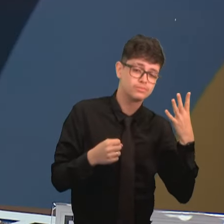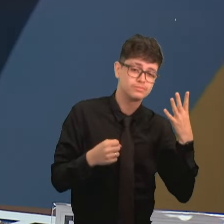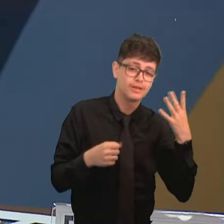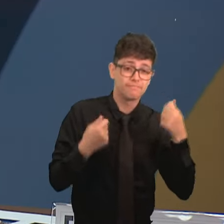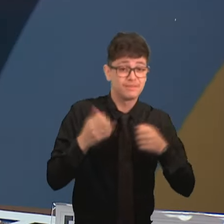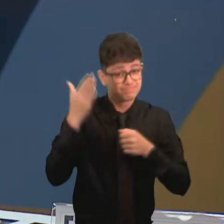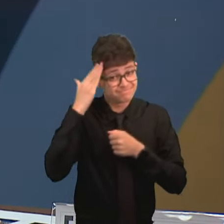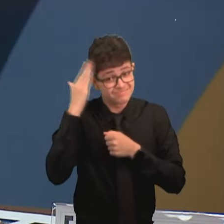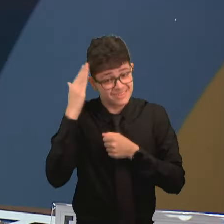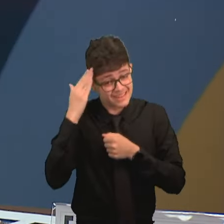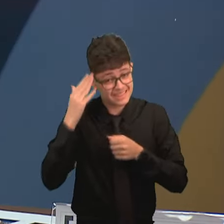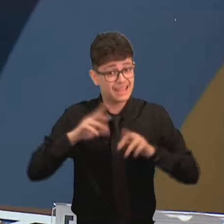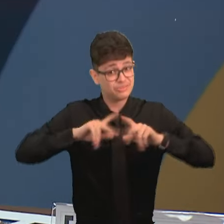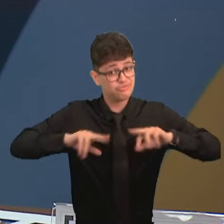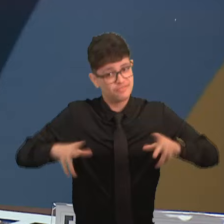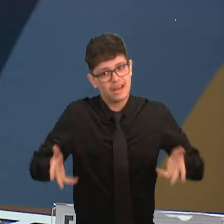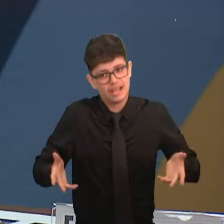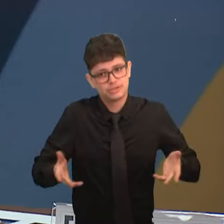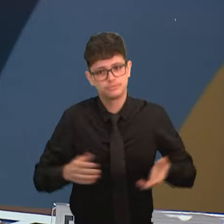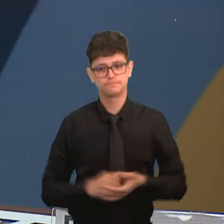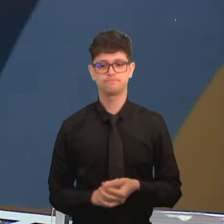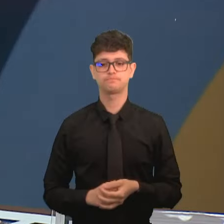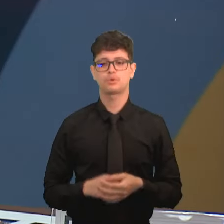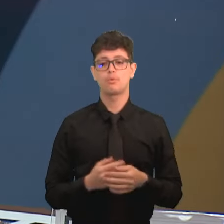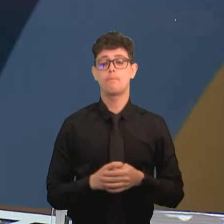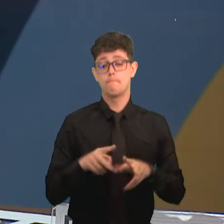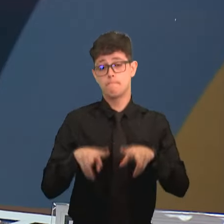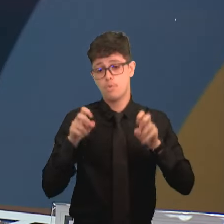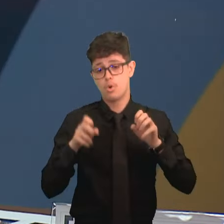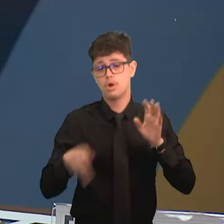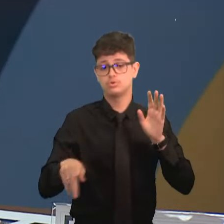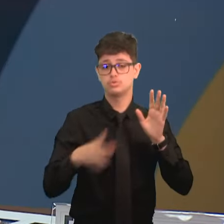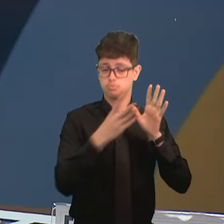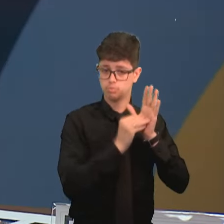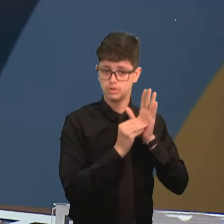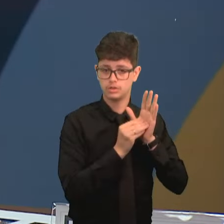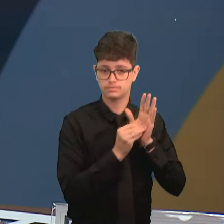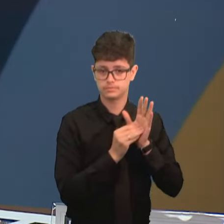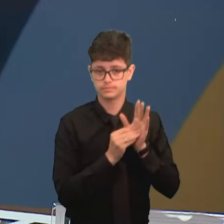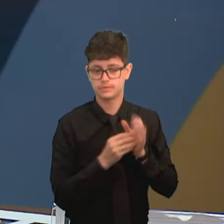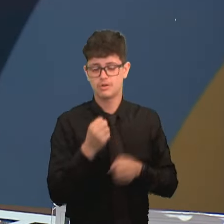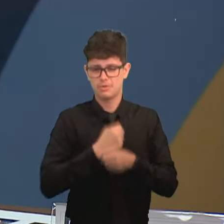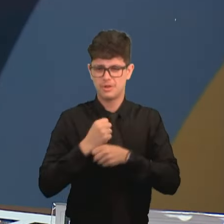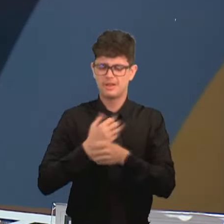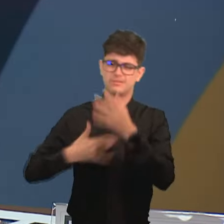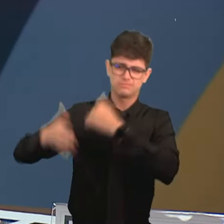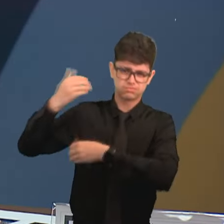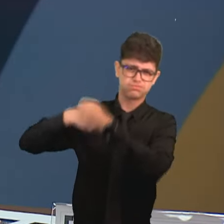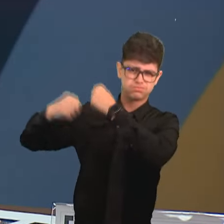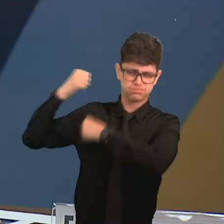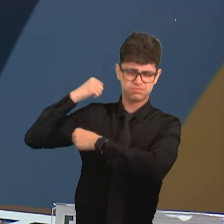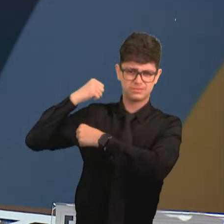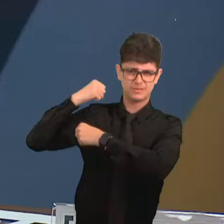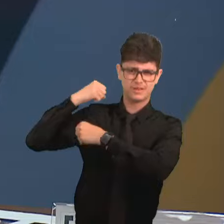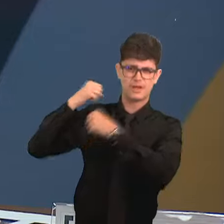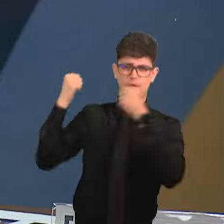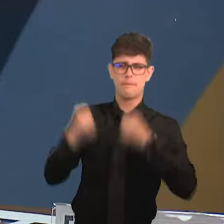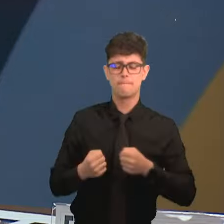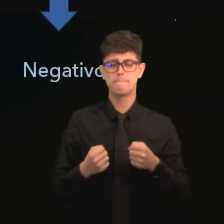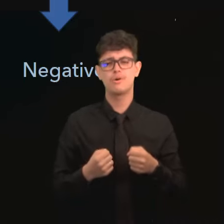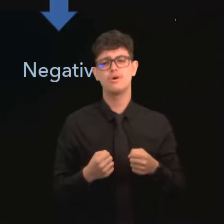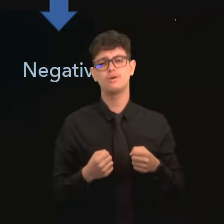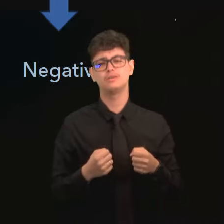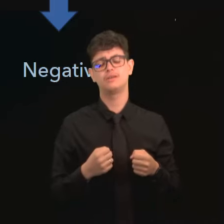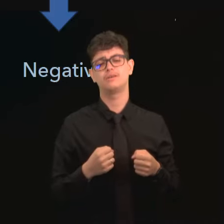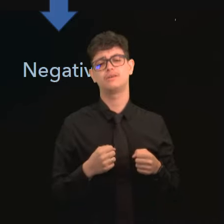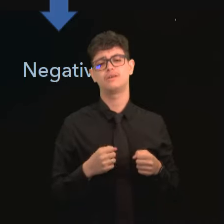multiplicidad predictiva. Fue un fenómeno que yo y colaboradores introducimos algunos años atrás. Modelos con el mismo desempeño pueden